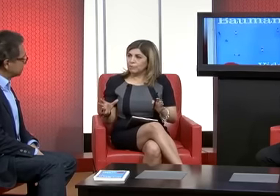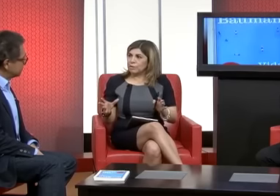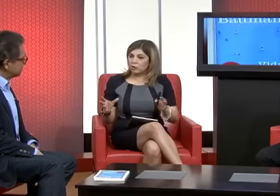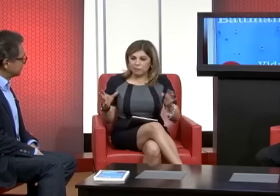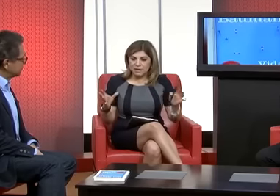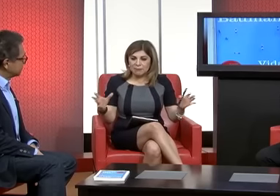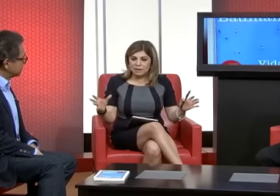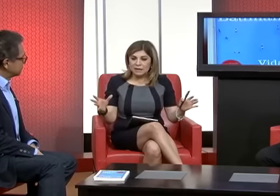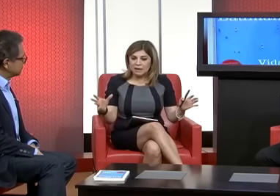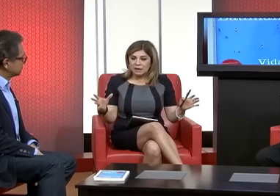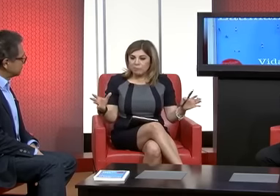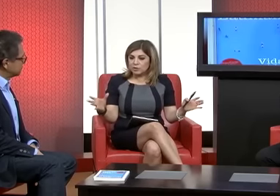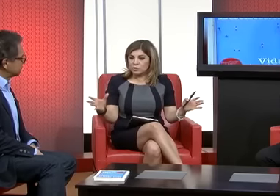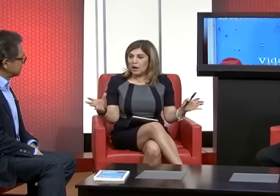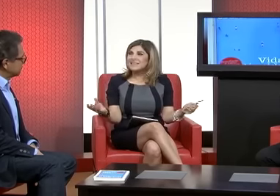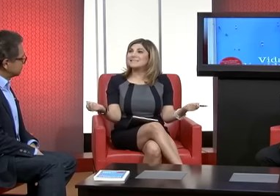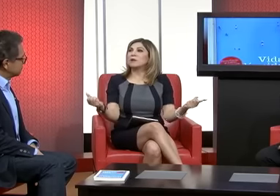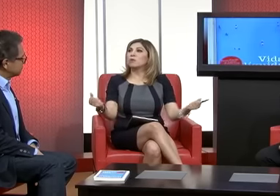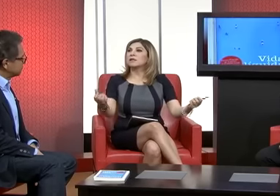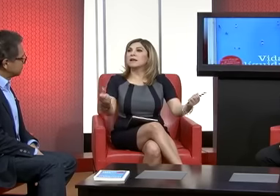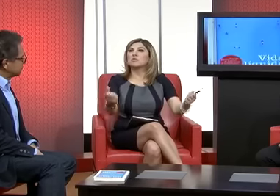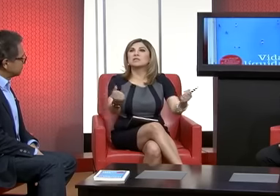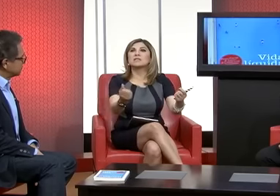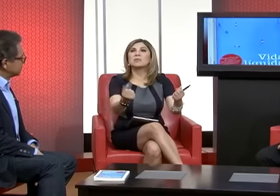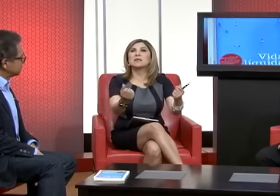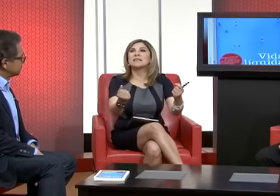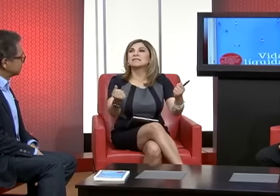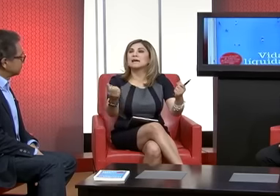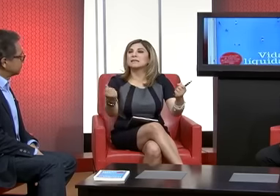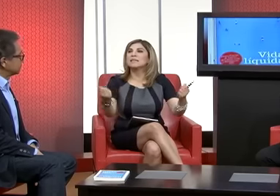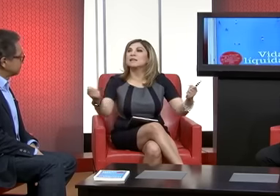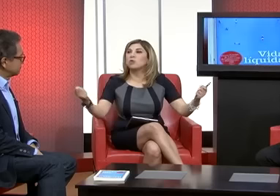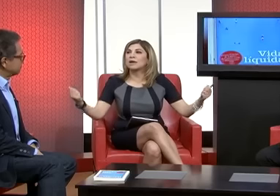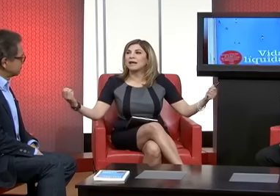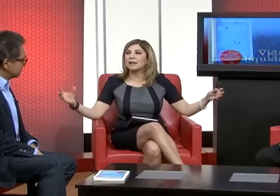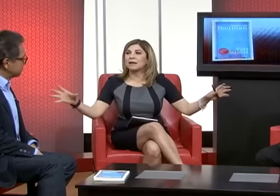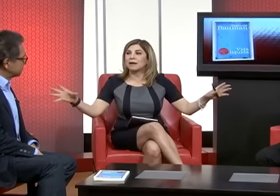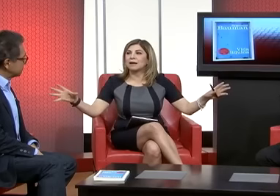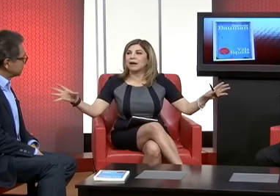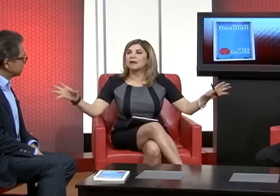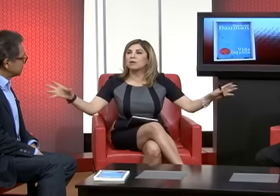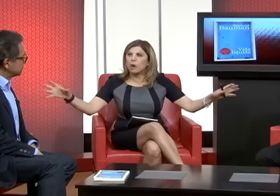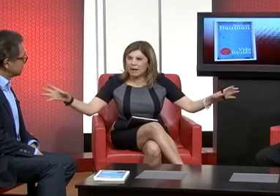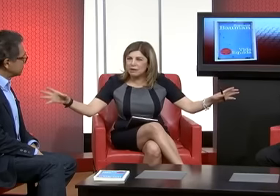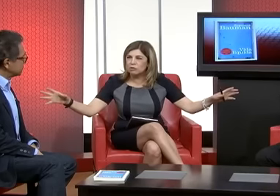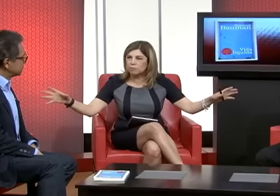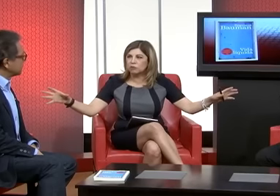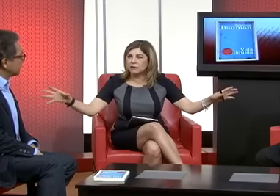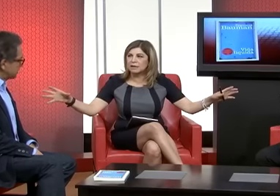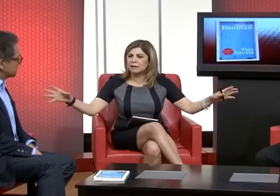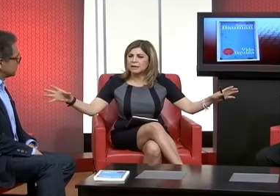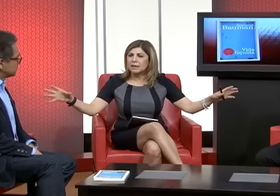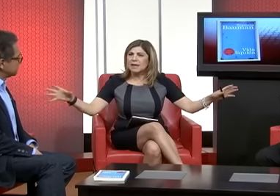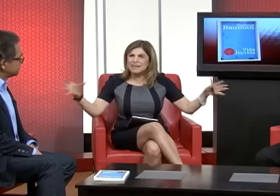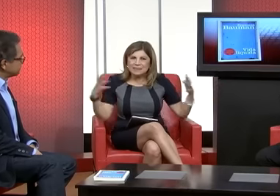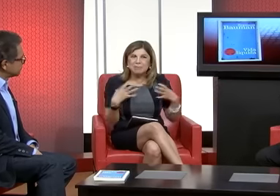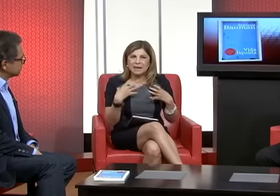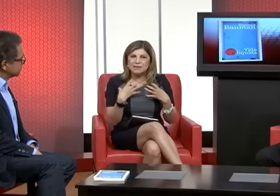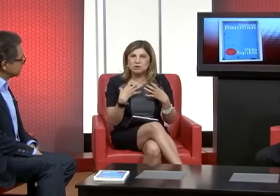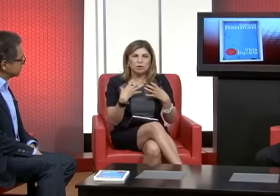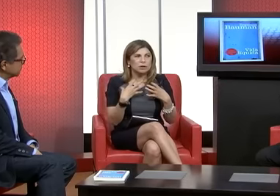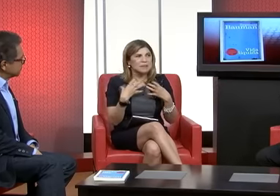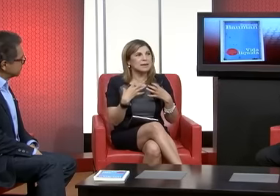¿no? Porque finalmente, pues no hay seguridad, no nos estamos haciendo a nada, agarrando a algo importante.